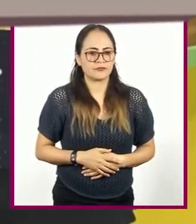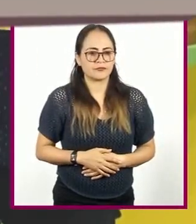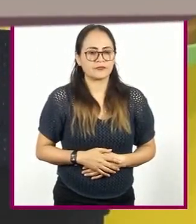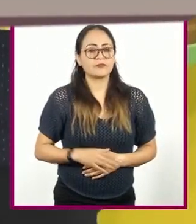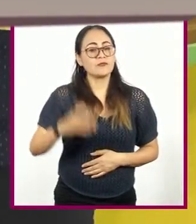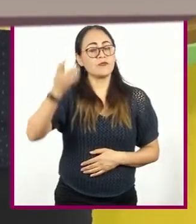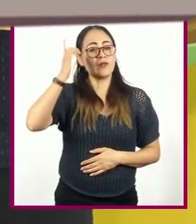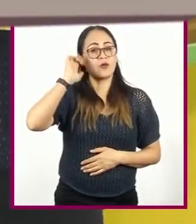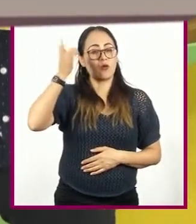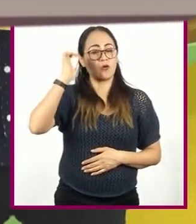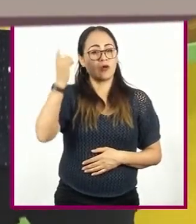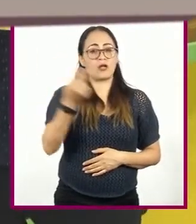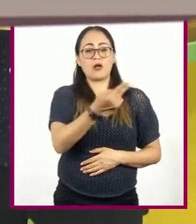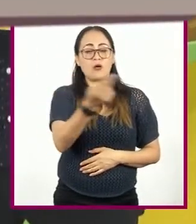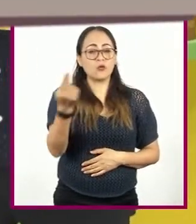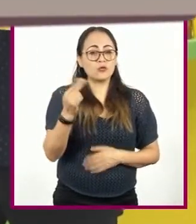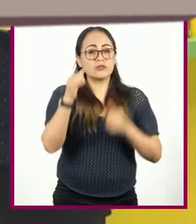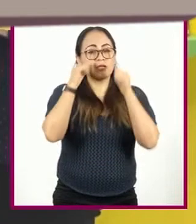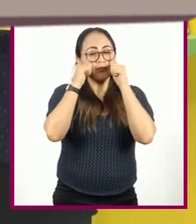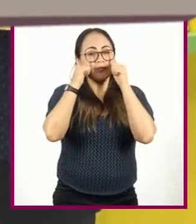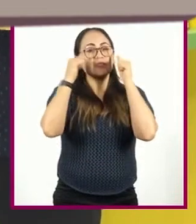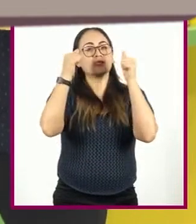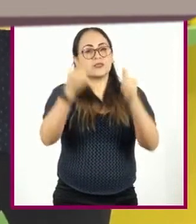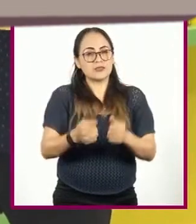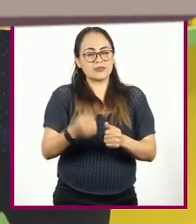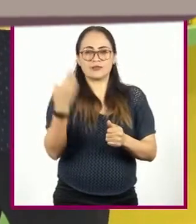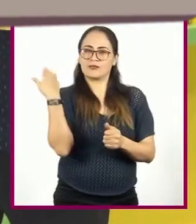Espero que hayan prestado mucha atención a